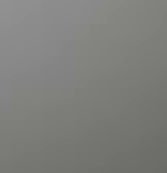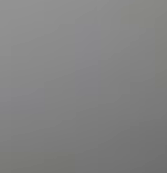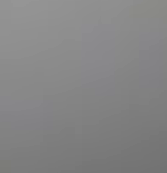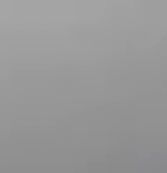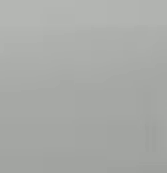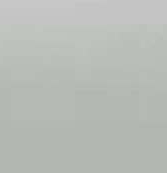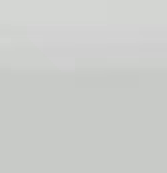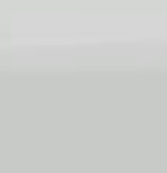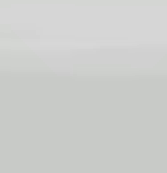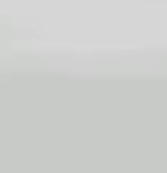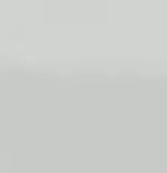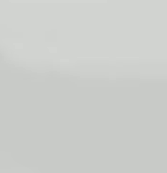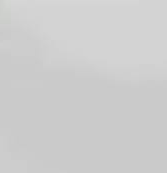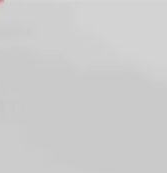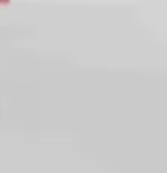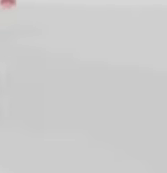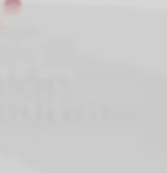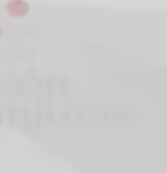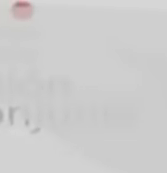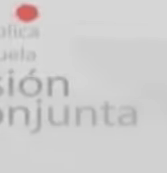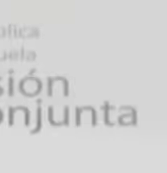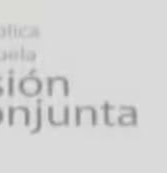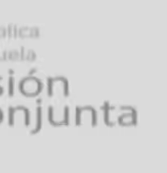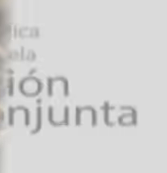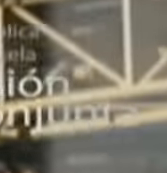Confianza. En su presidente.